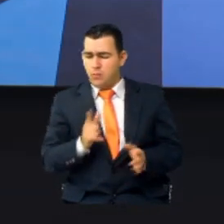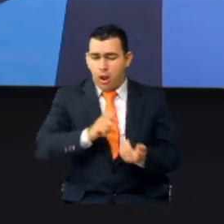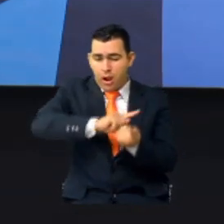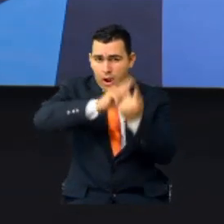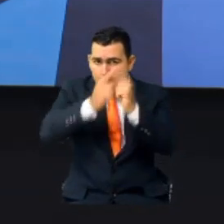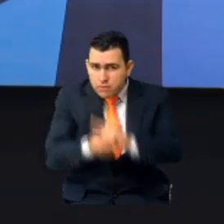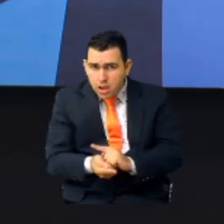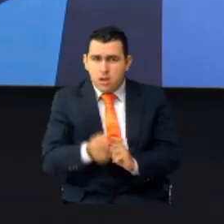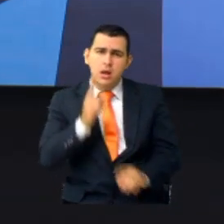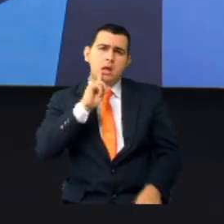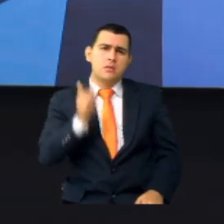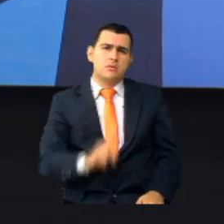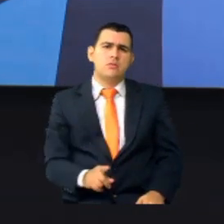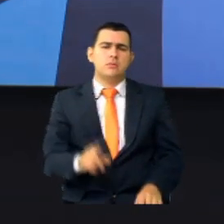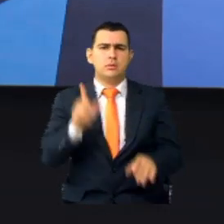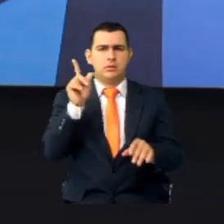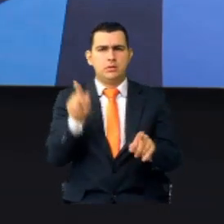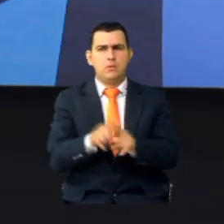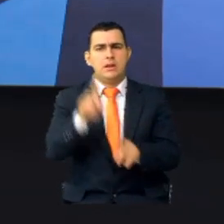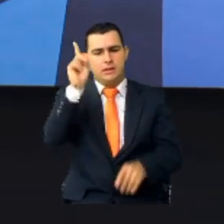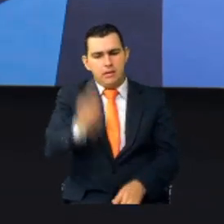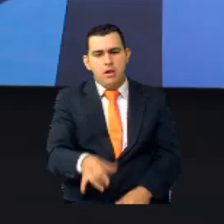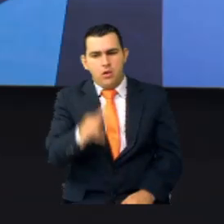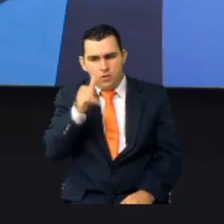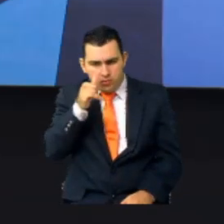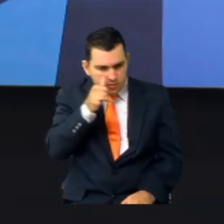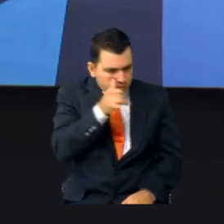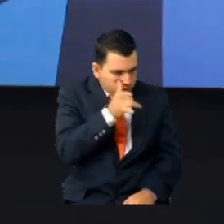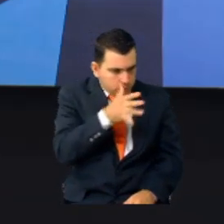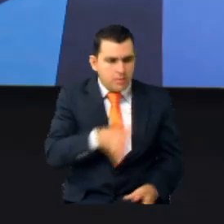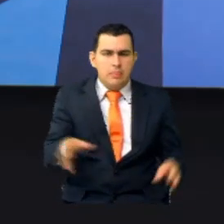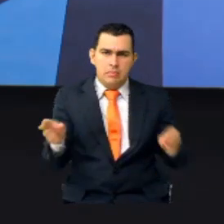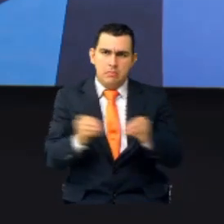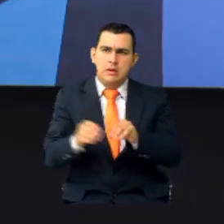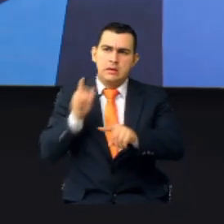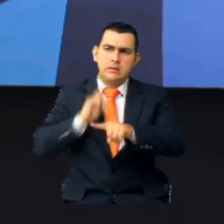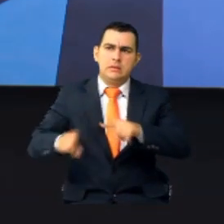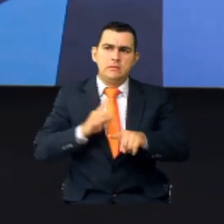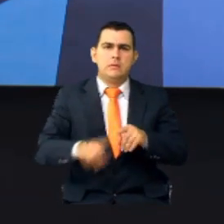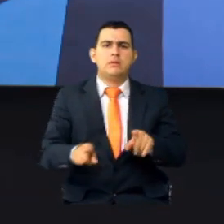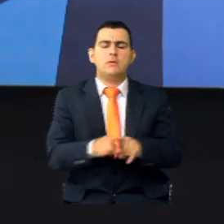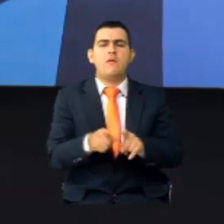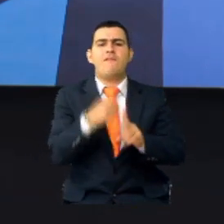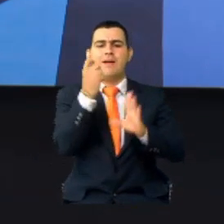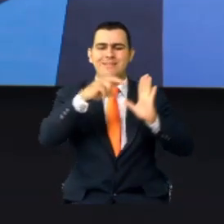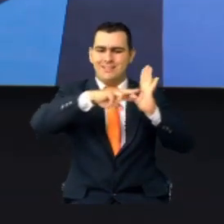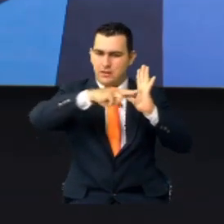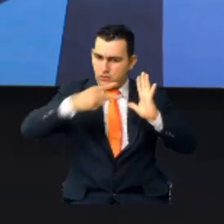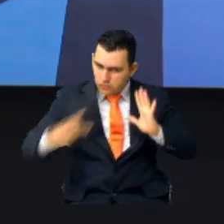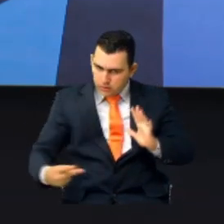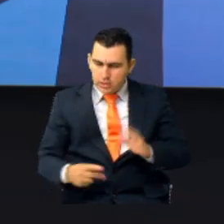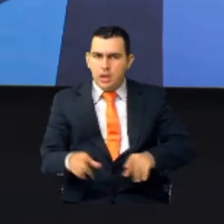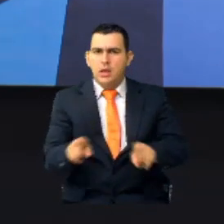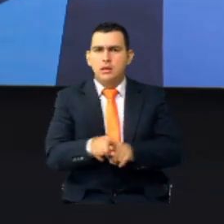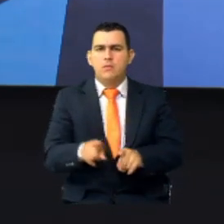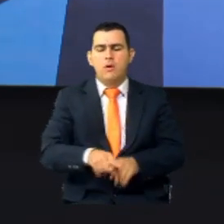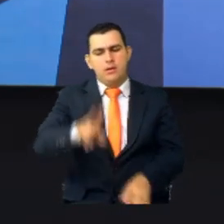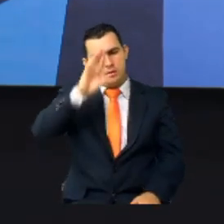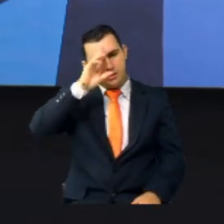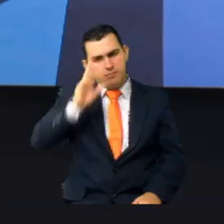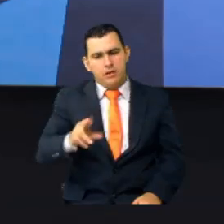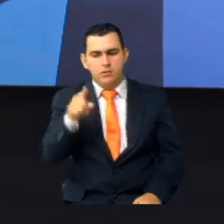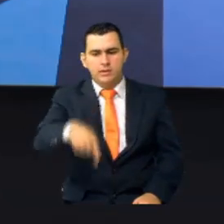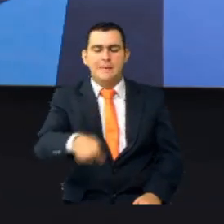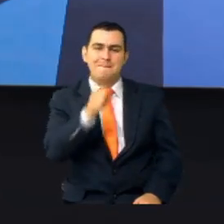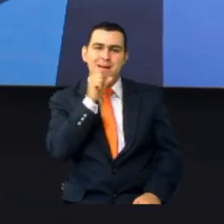complementarlo, porque claramente hacen falta más cámaras de seguridad, hacen falta otras estrategias, hace falta tecnología para poder garantizar a Barranca Bermeja